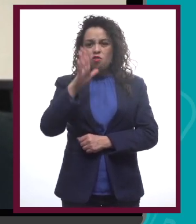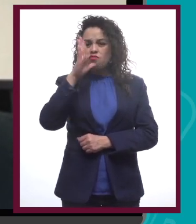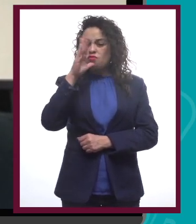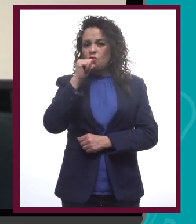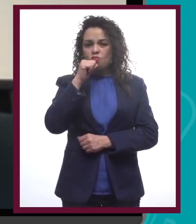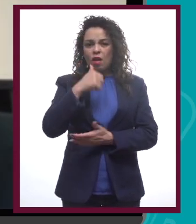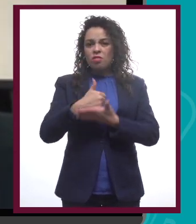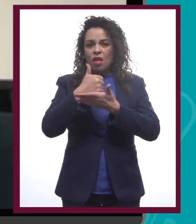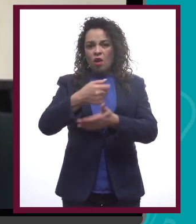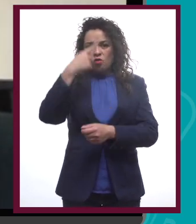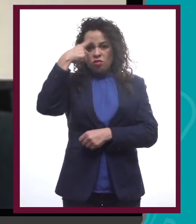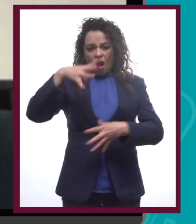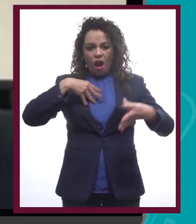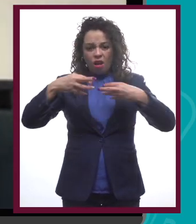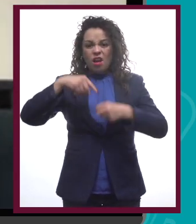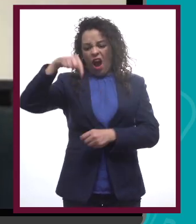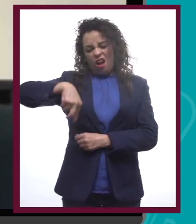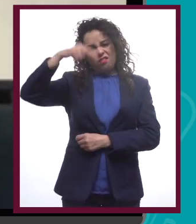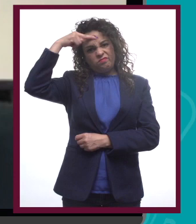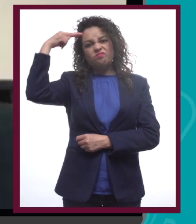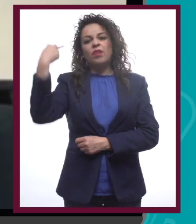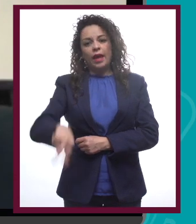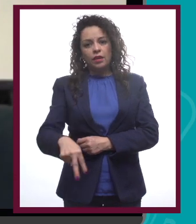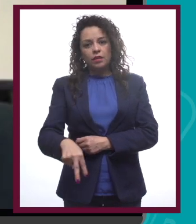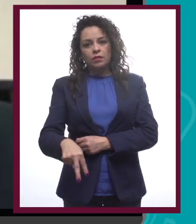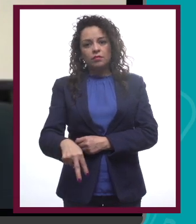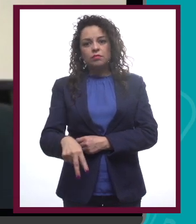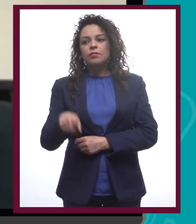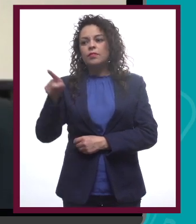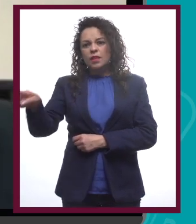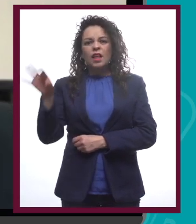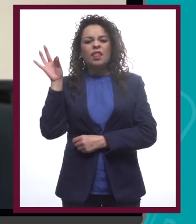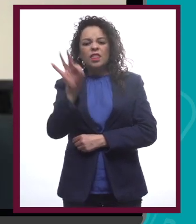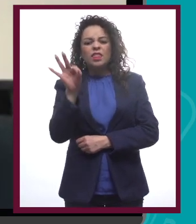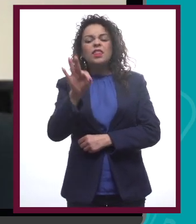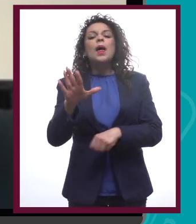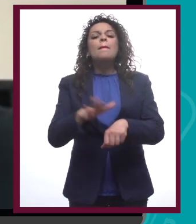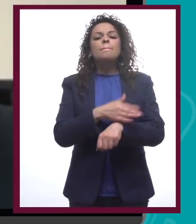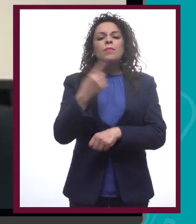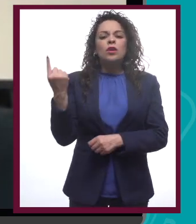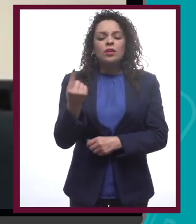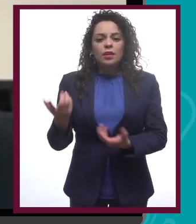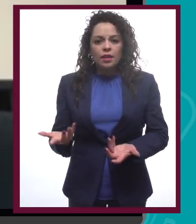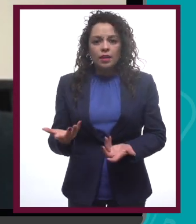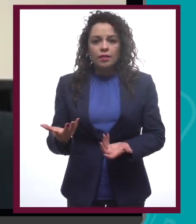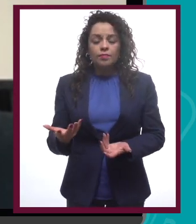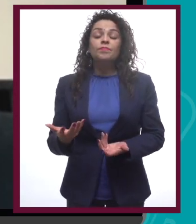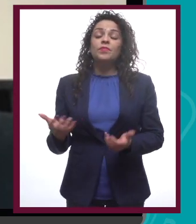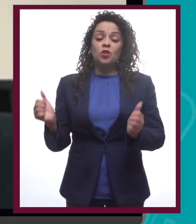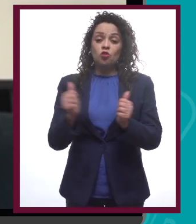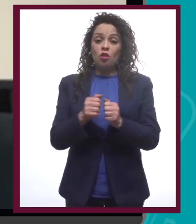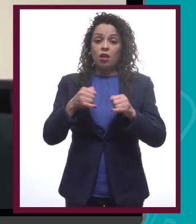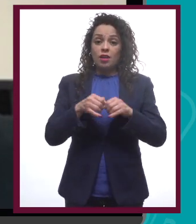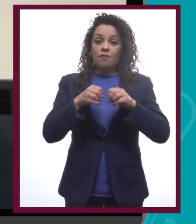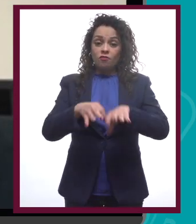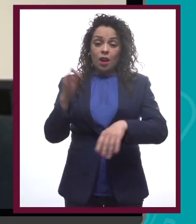es el mexicano, pero siempre hay como una intencionalidad de crear una percepción a partir